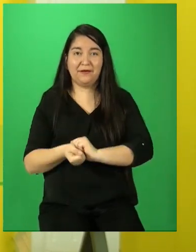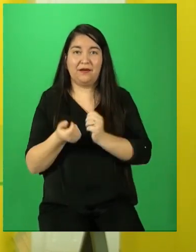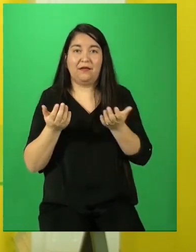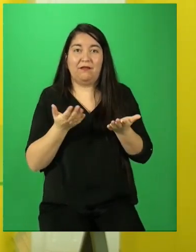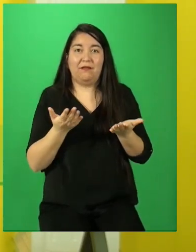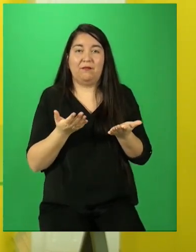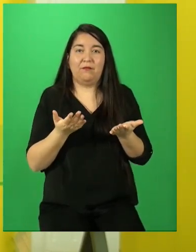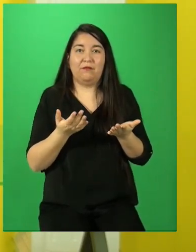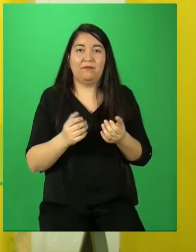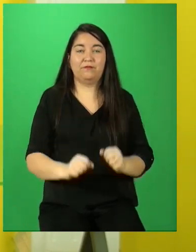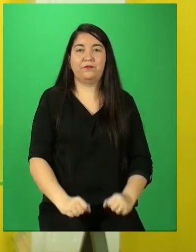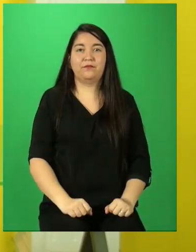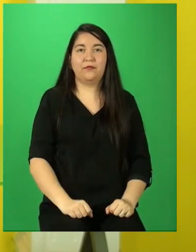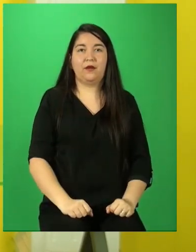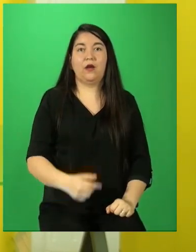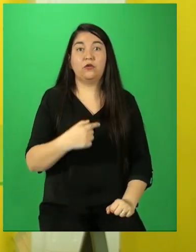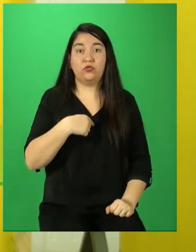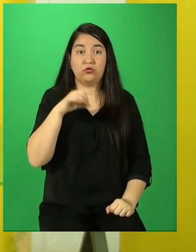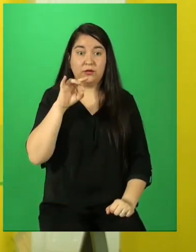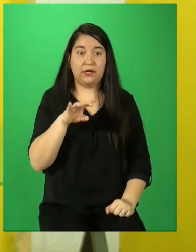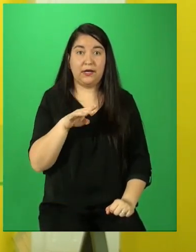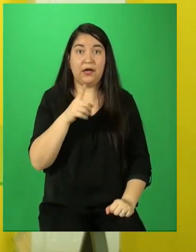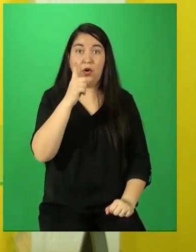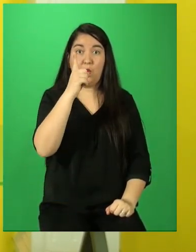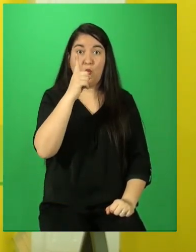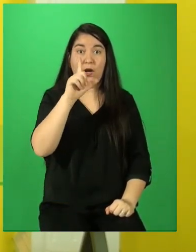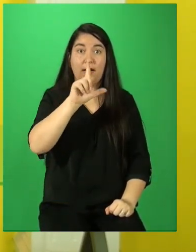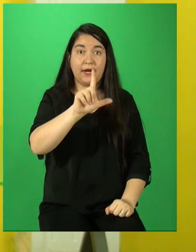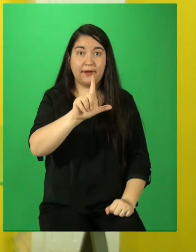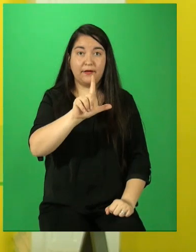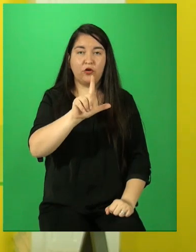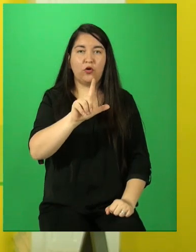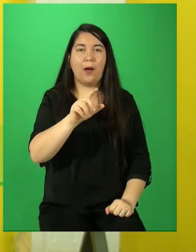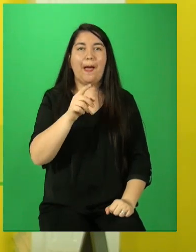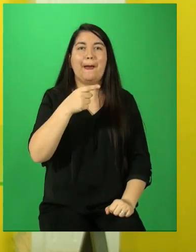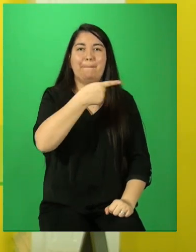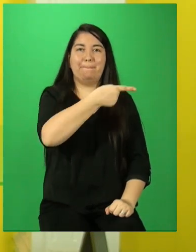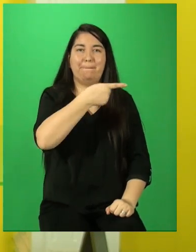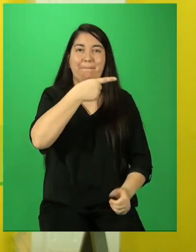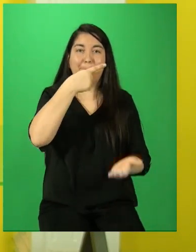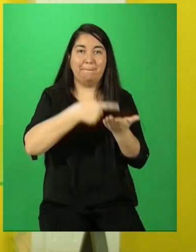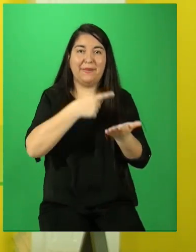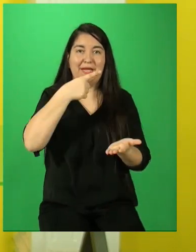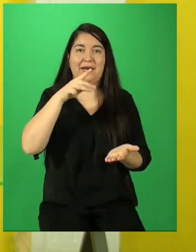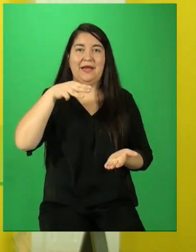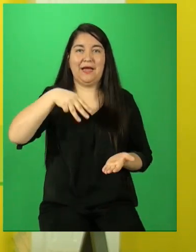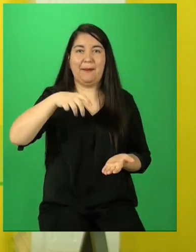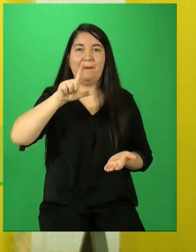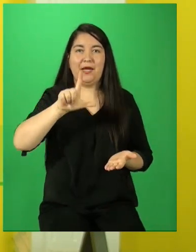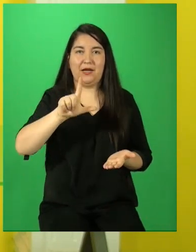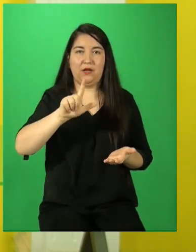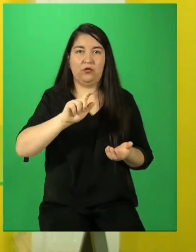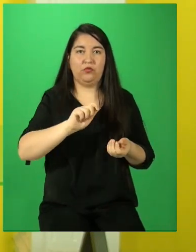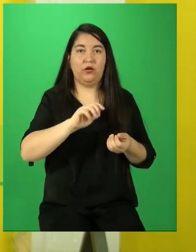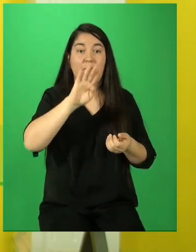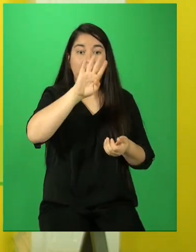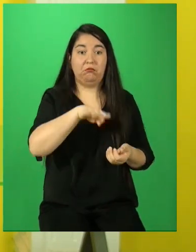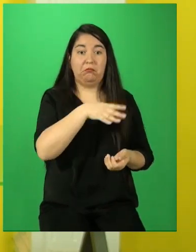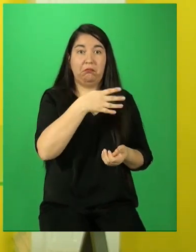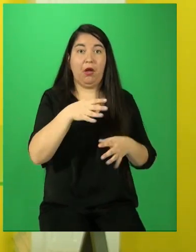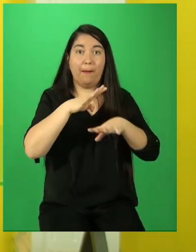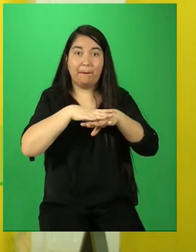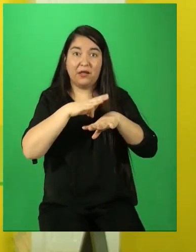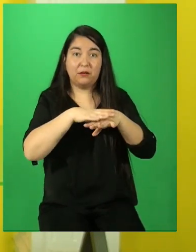conversión de unidades. Yo sé que un litro equivale a 1000 ml, por lo tanto, mediante una regla de 3 simples lo